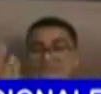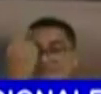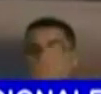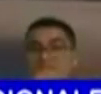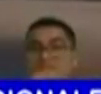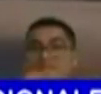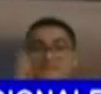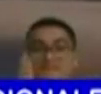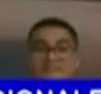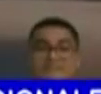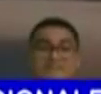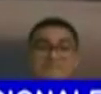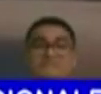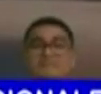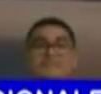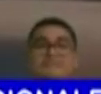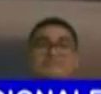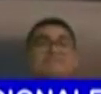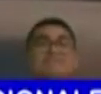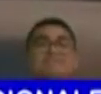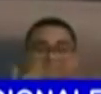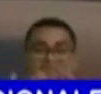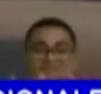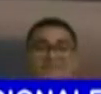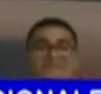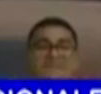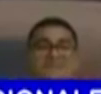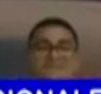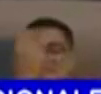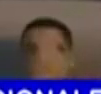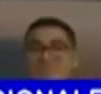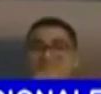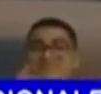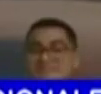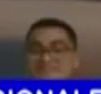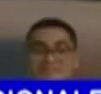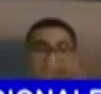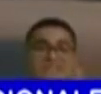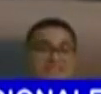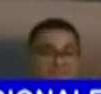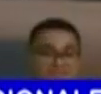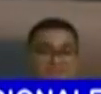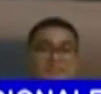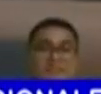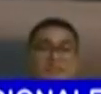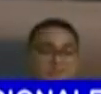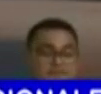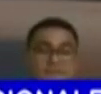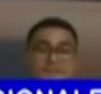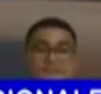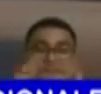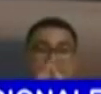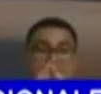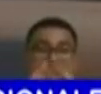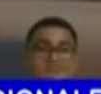Informe de consulta. 1. Antecedentes. La Presidencia de la República presentó